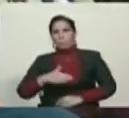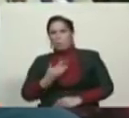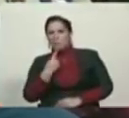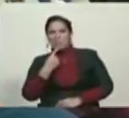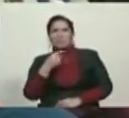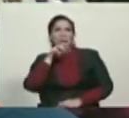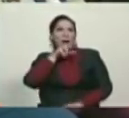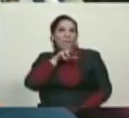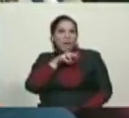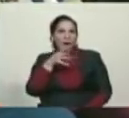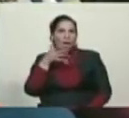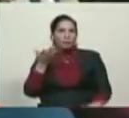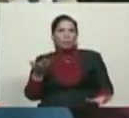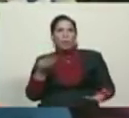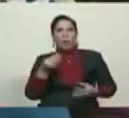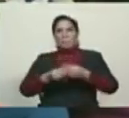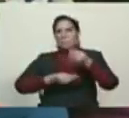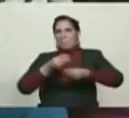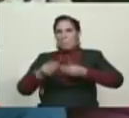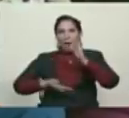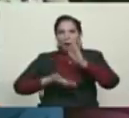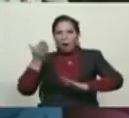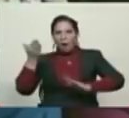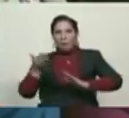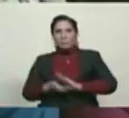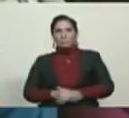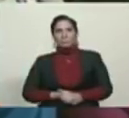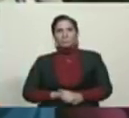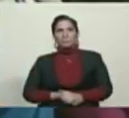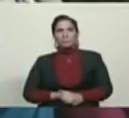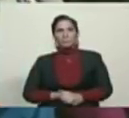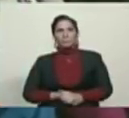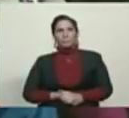que van a darle